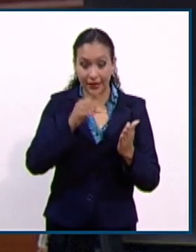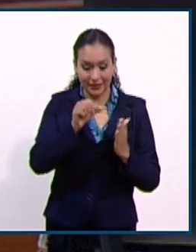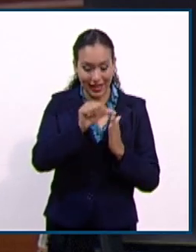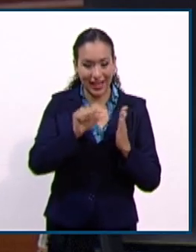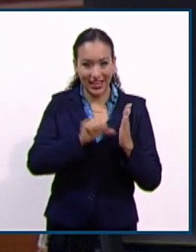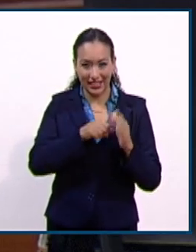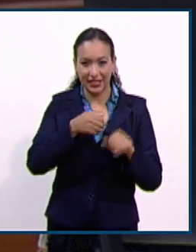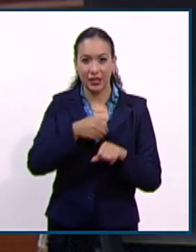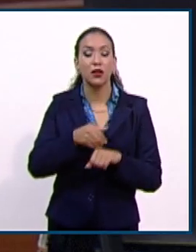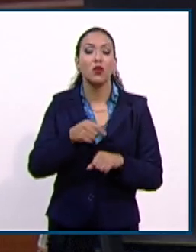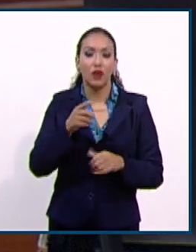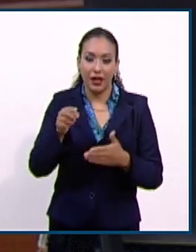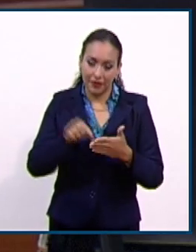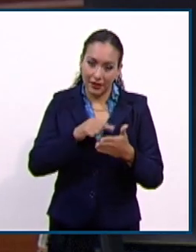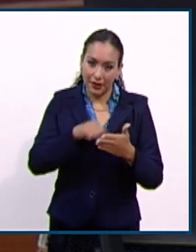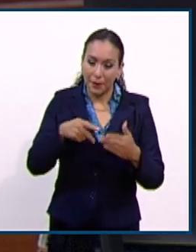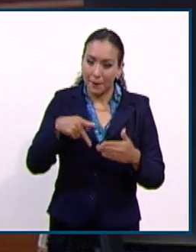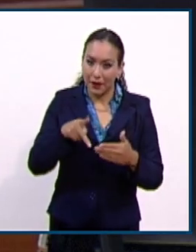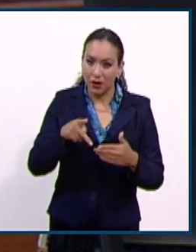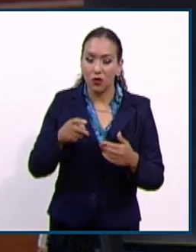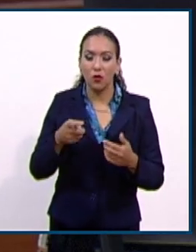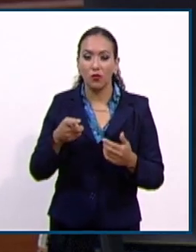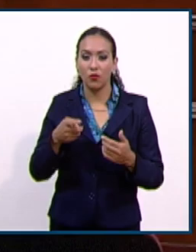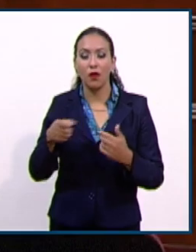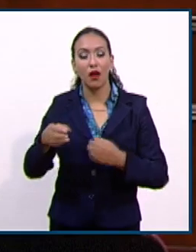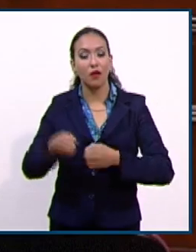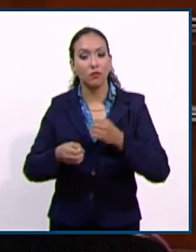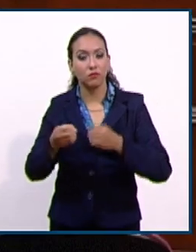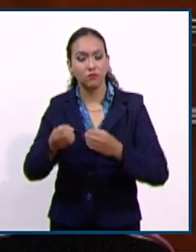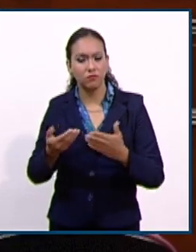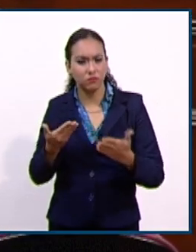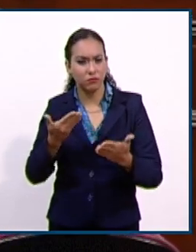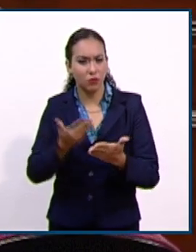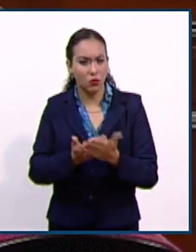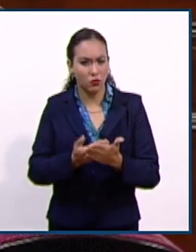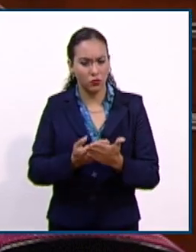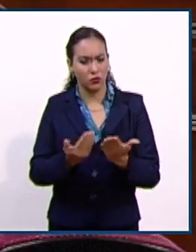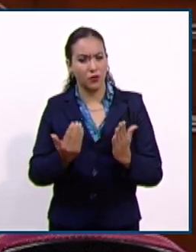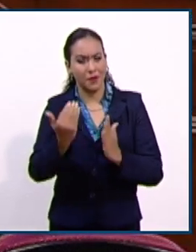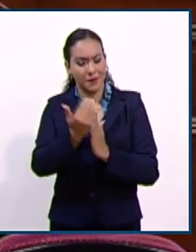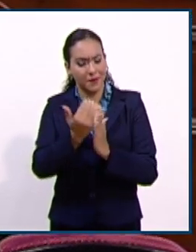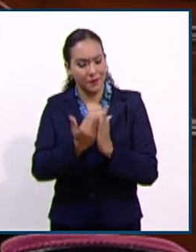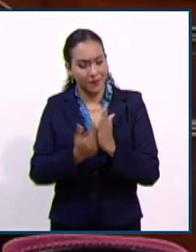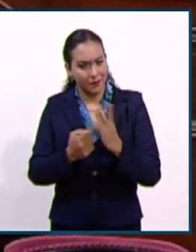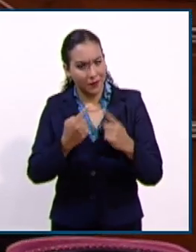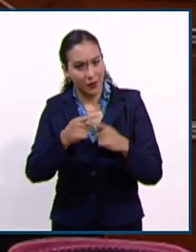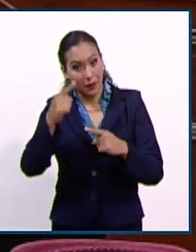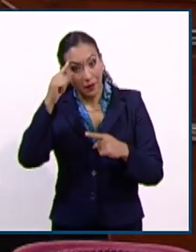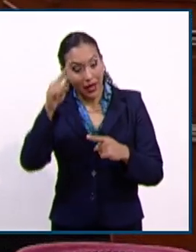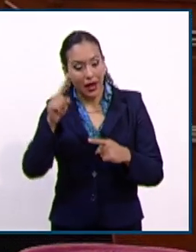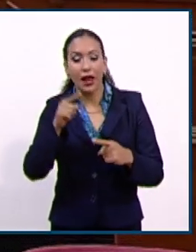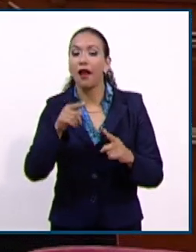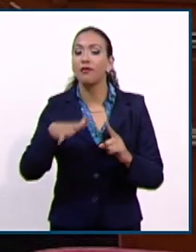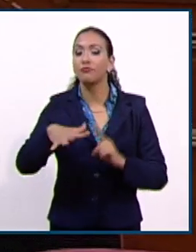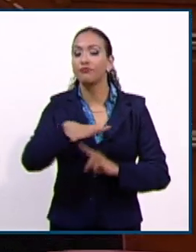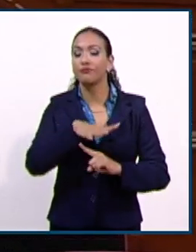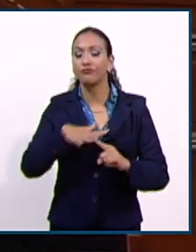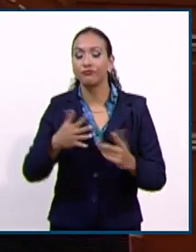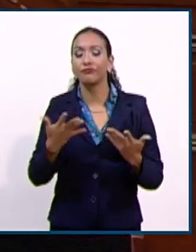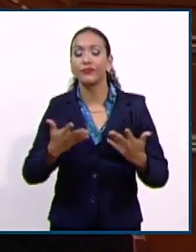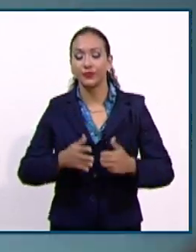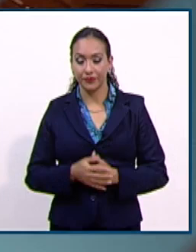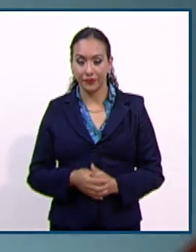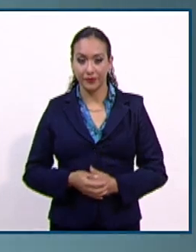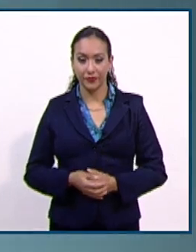artículo declarado inválido, resolución en la que la Corte propuso lineamientos orientadores para legislar en la materia. Escuchemos parte de los